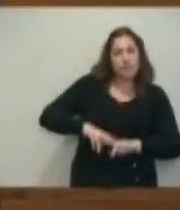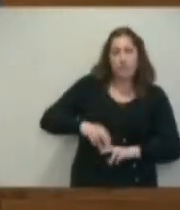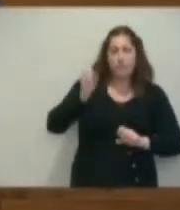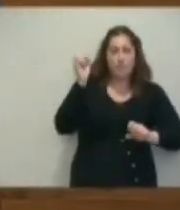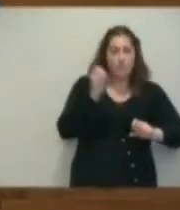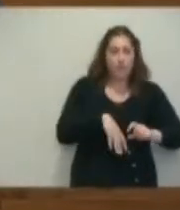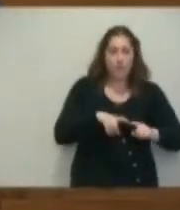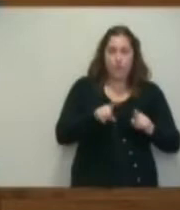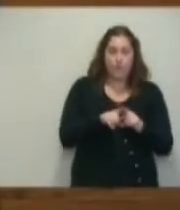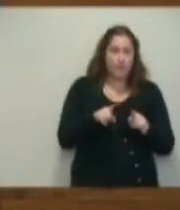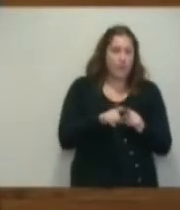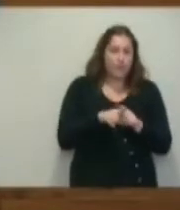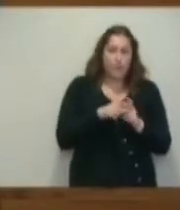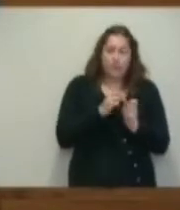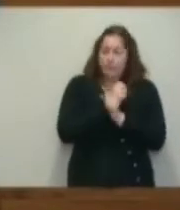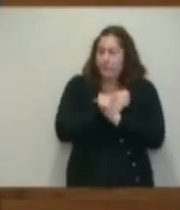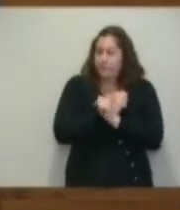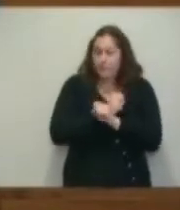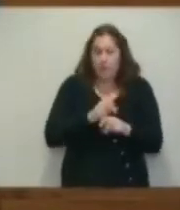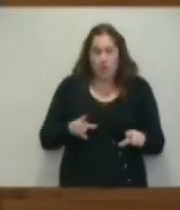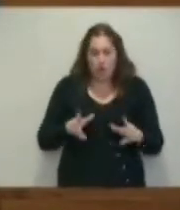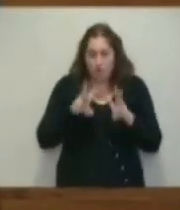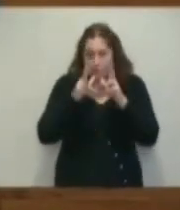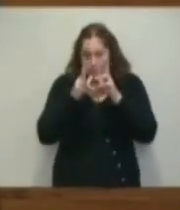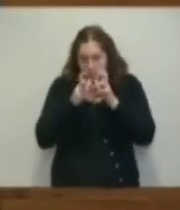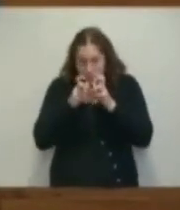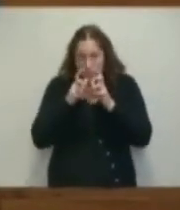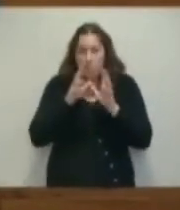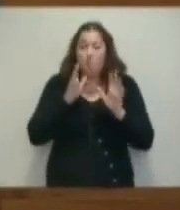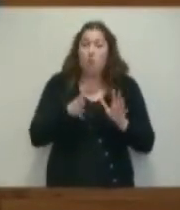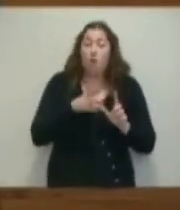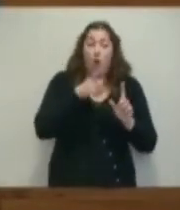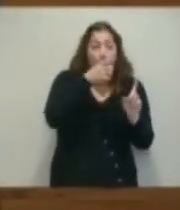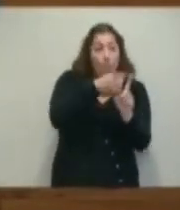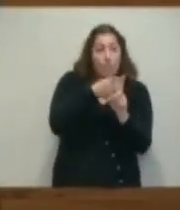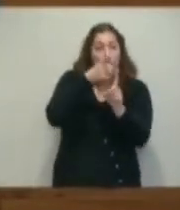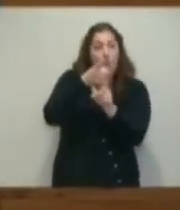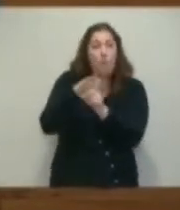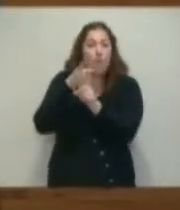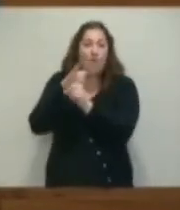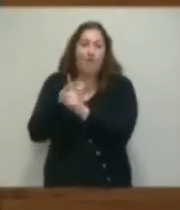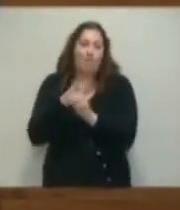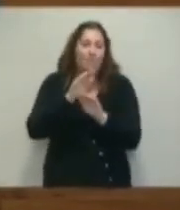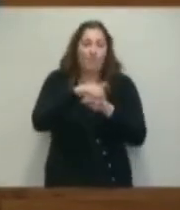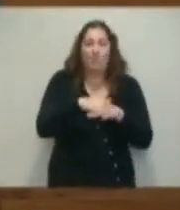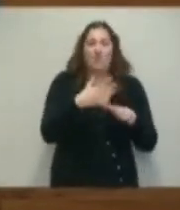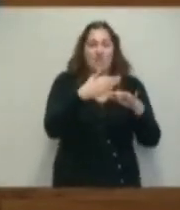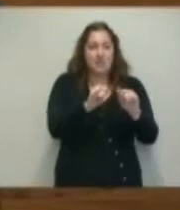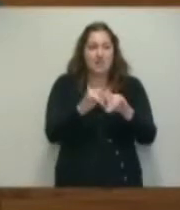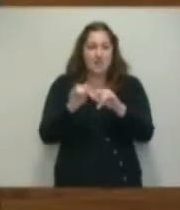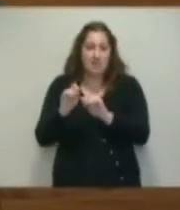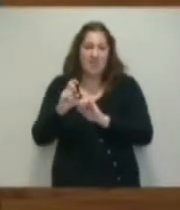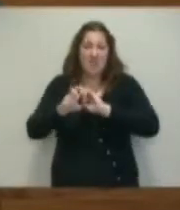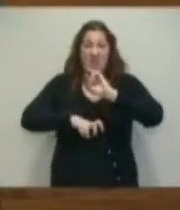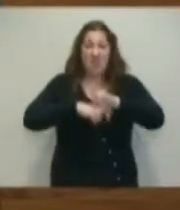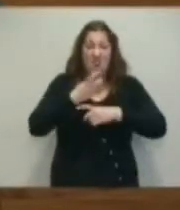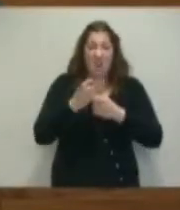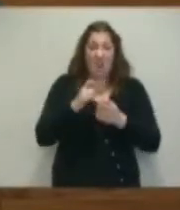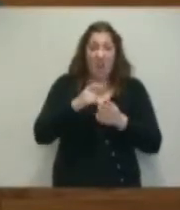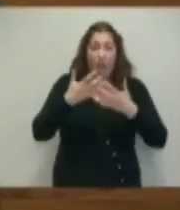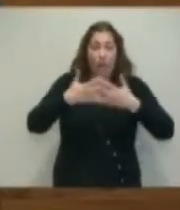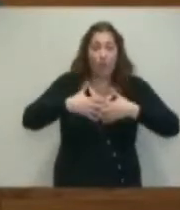que no se cumplió con ninguno de los objetivos que se perseguían. Ni hubo reindustrialización, ni mucho menos